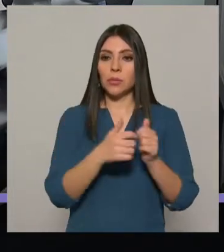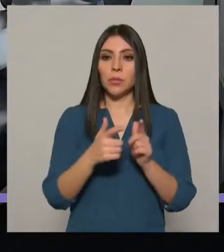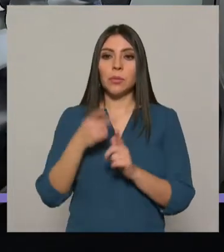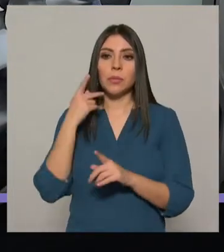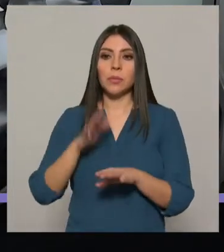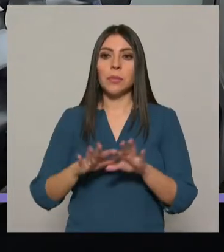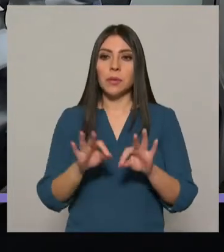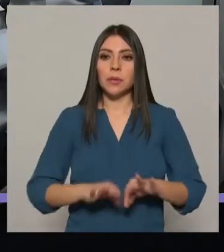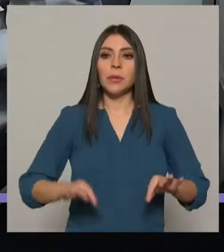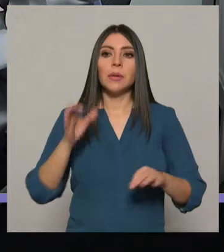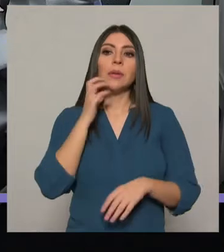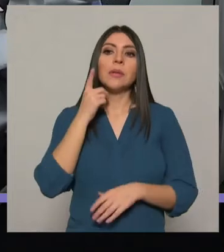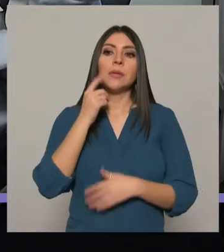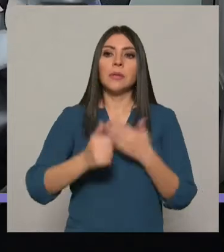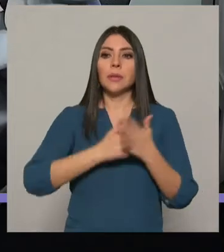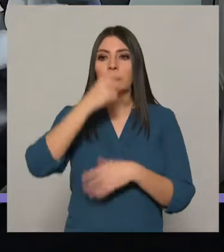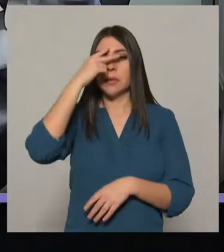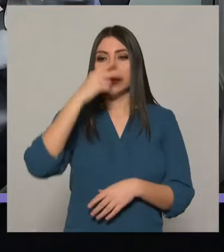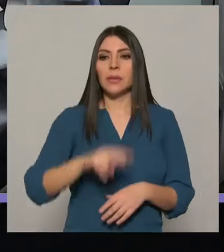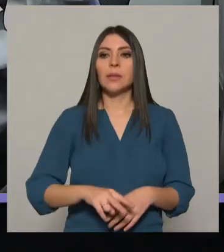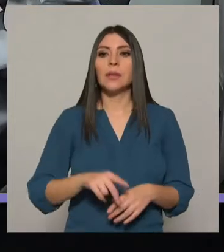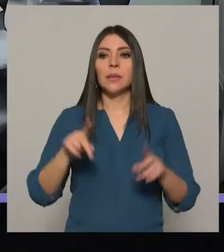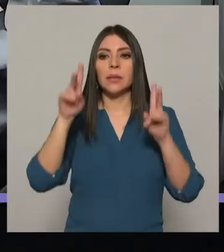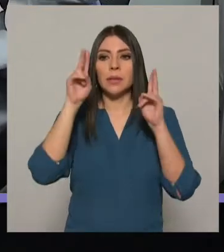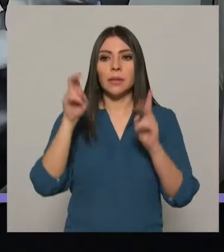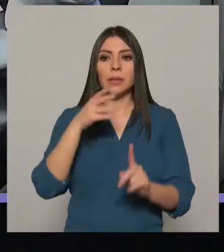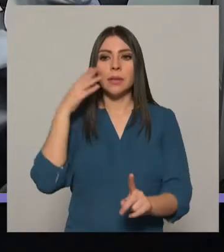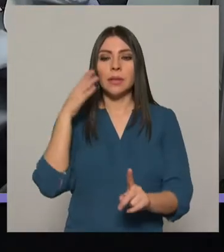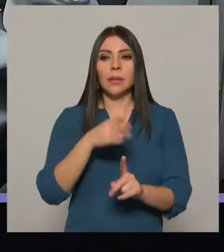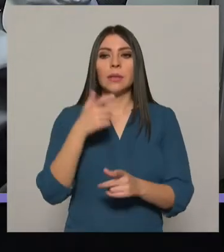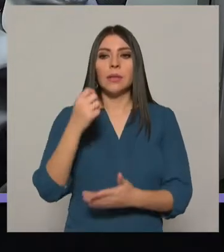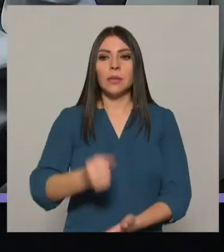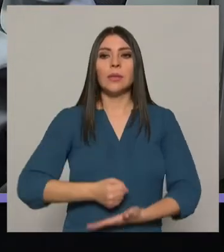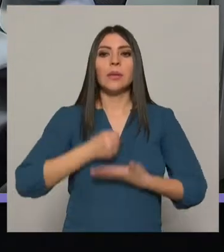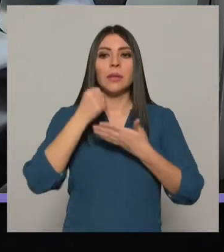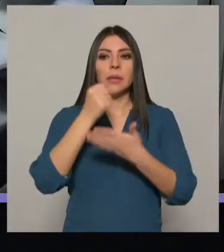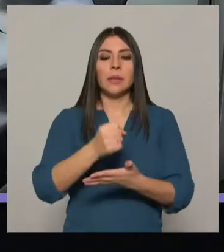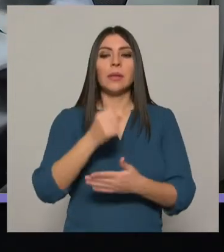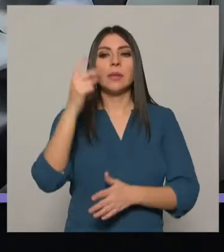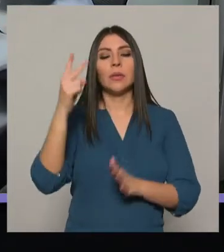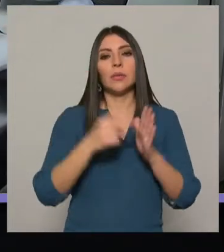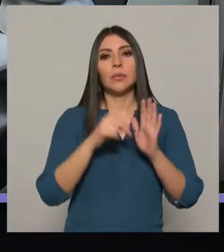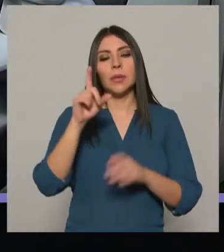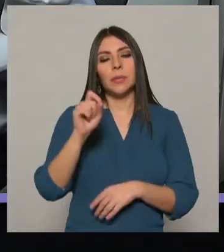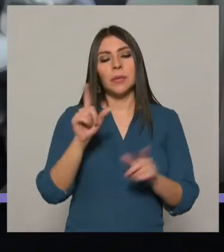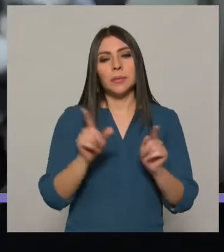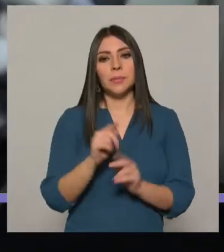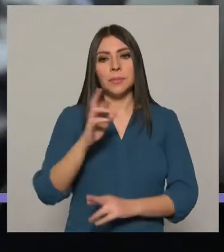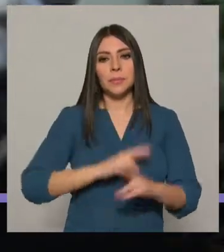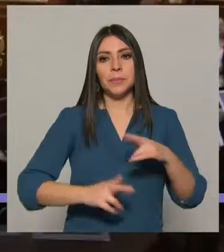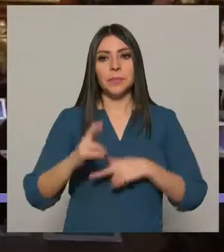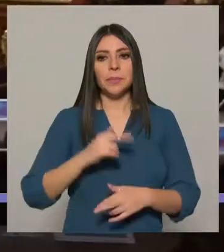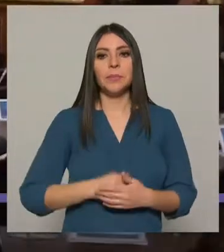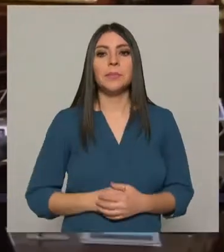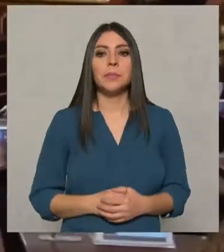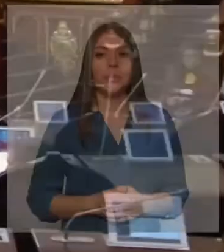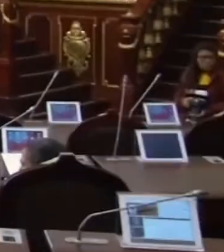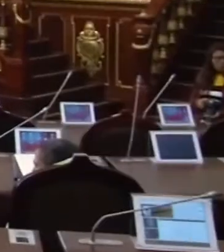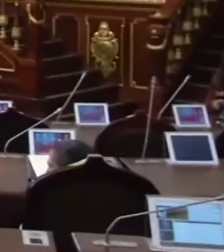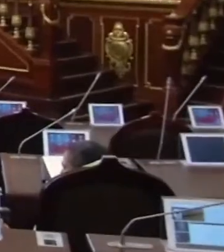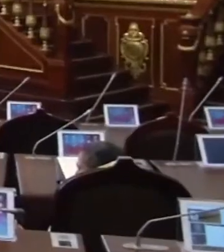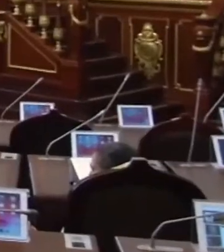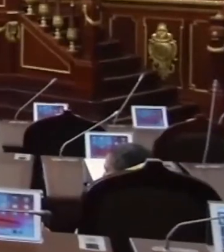más importantes del Congreso de la Ciudad de México. El tema en la mesa, el presupuesto del 2020. Ya volvemos.